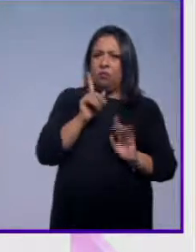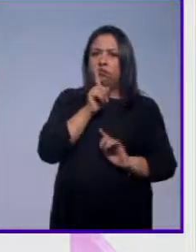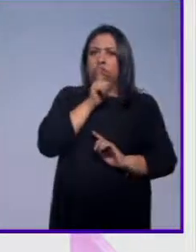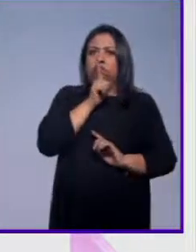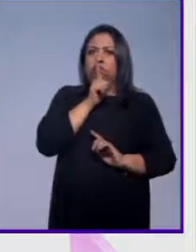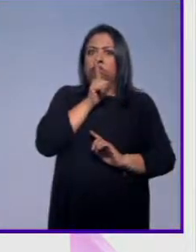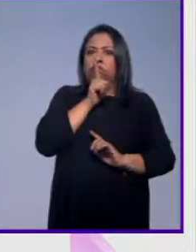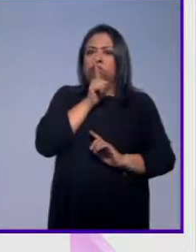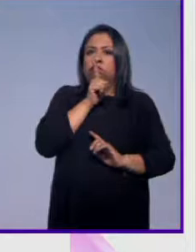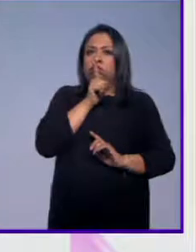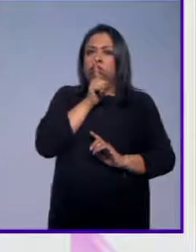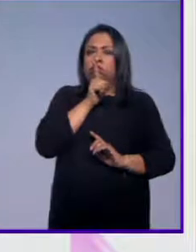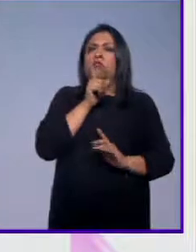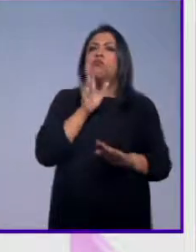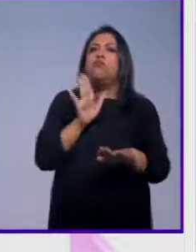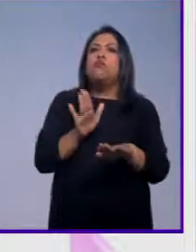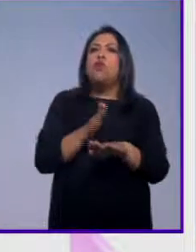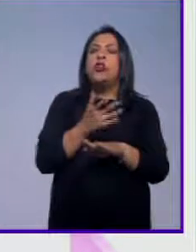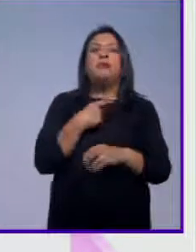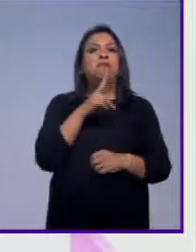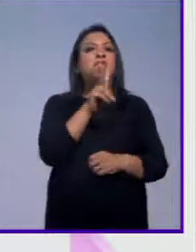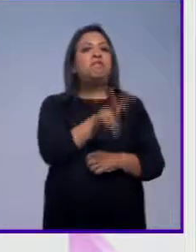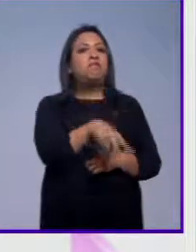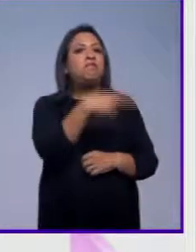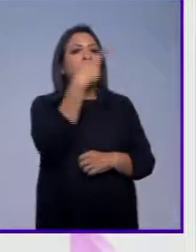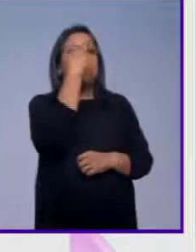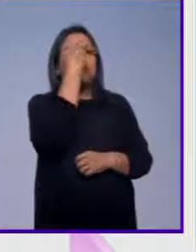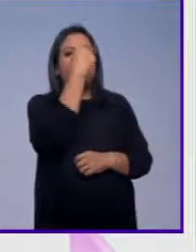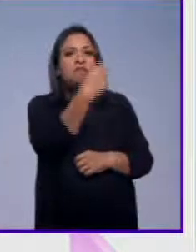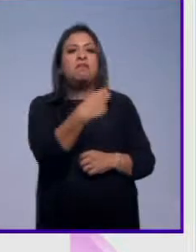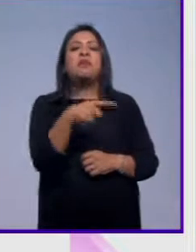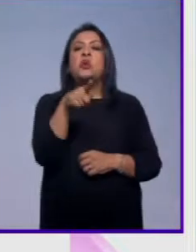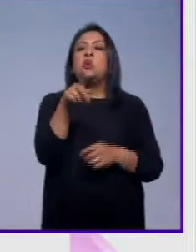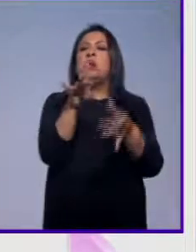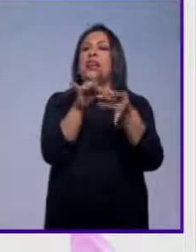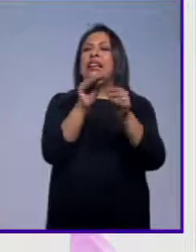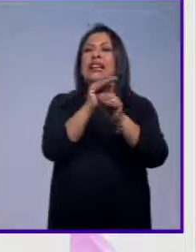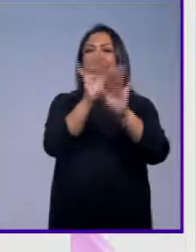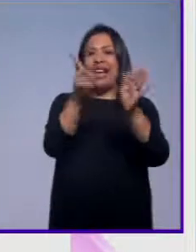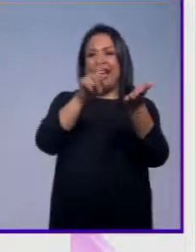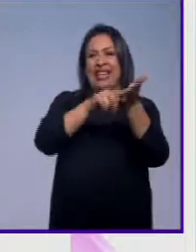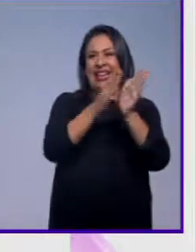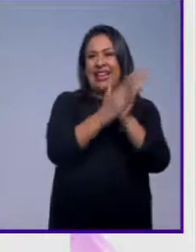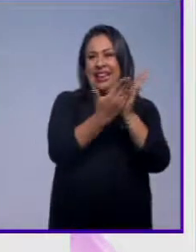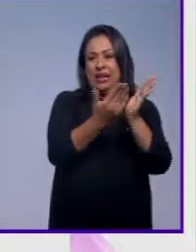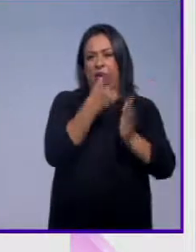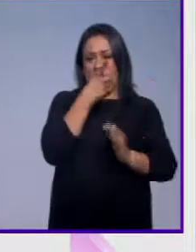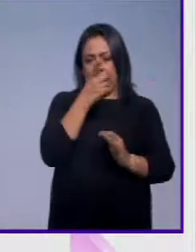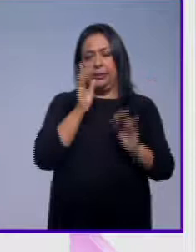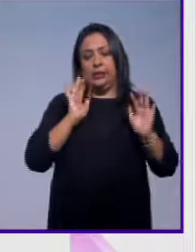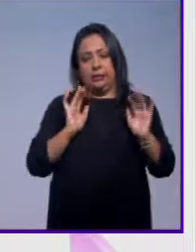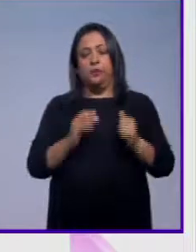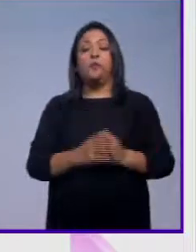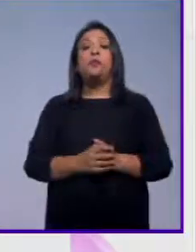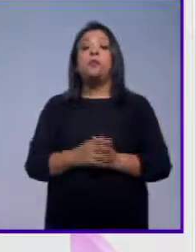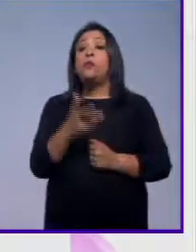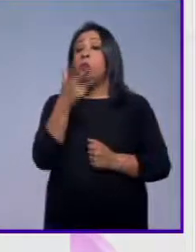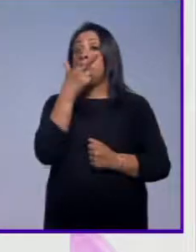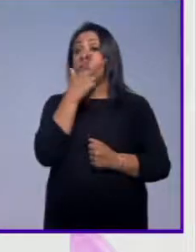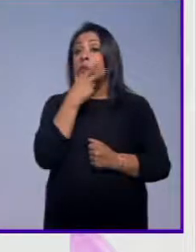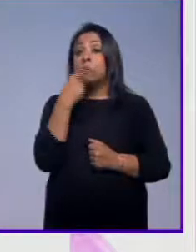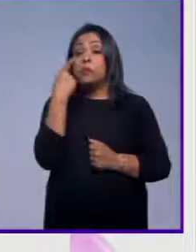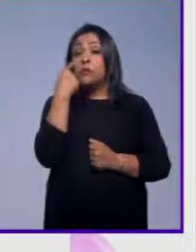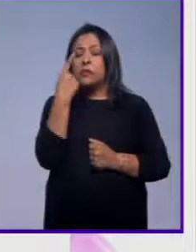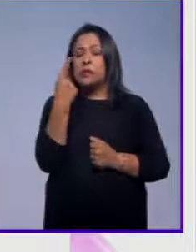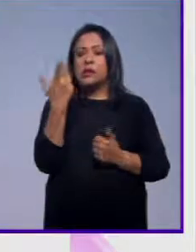callados y tú lo dices muy claro en este libro dice es bueno los hombres se ven en